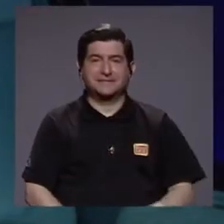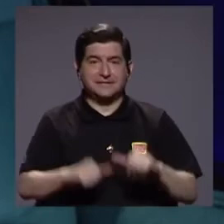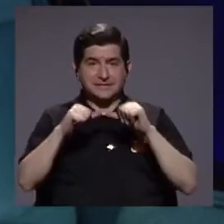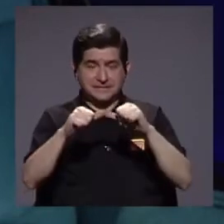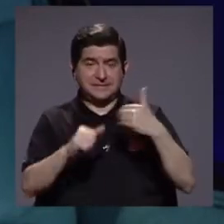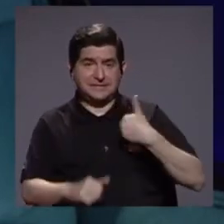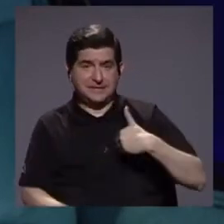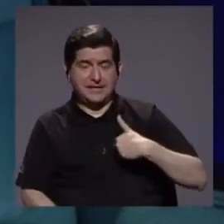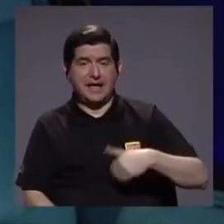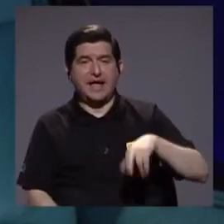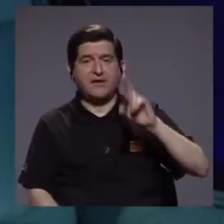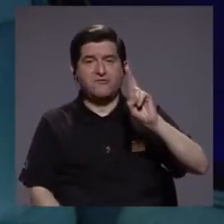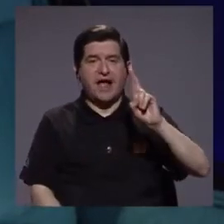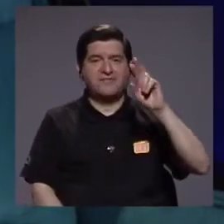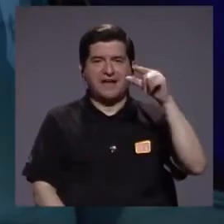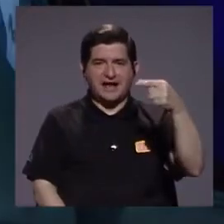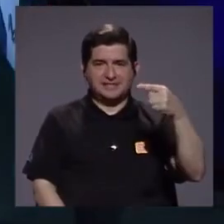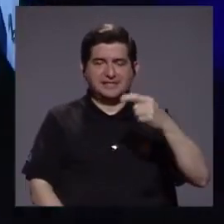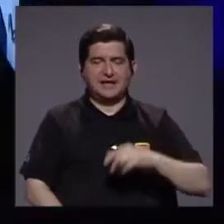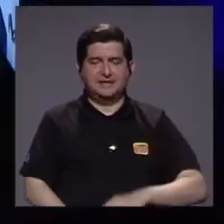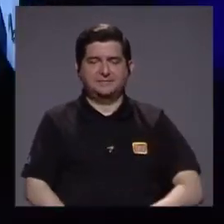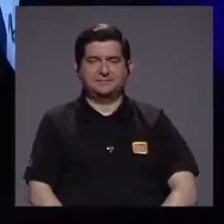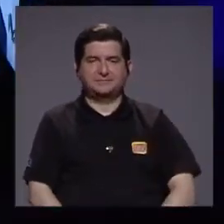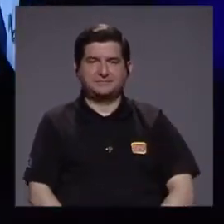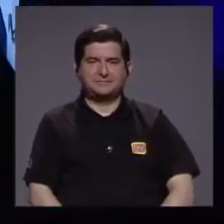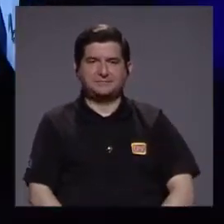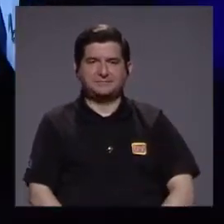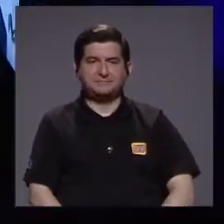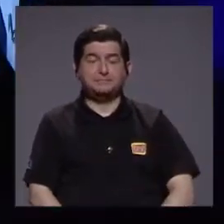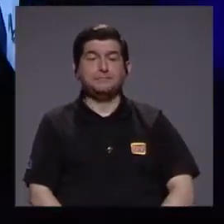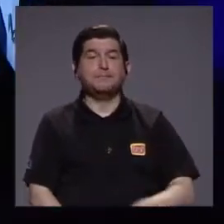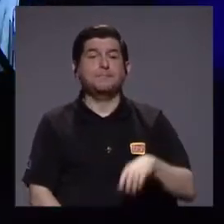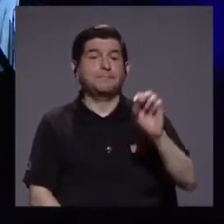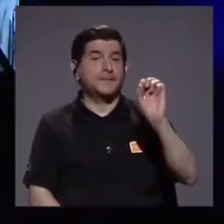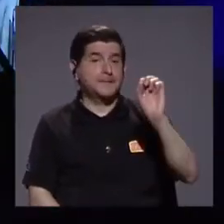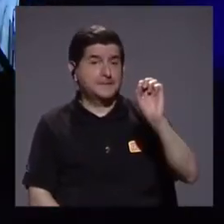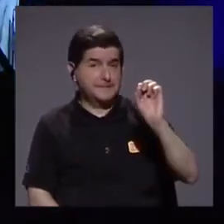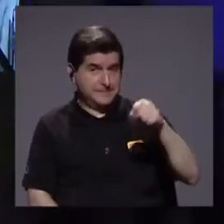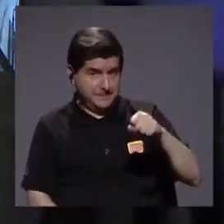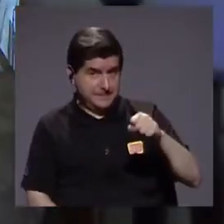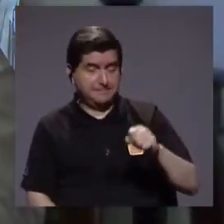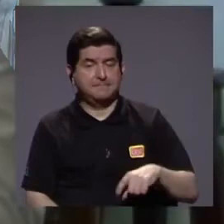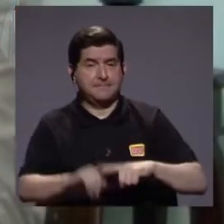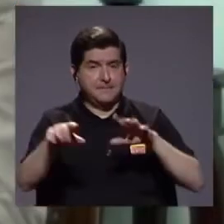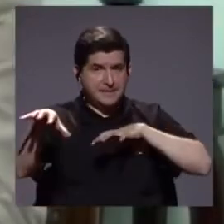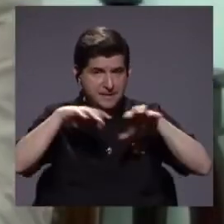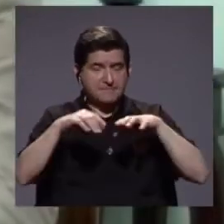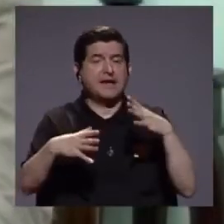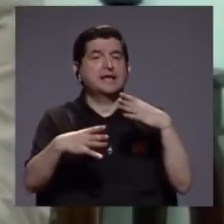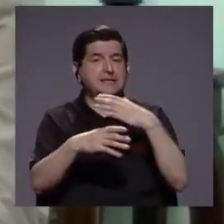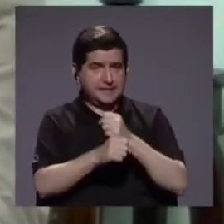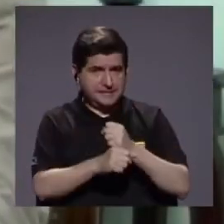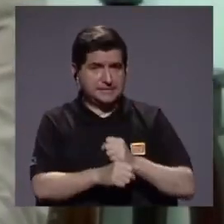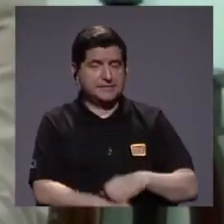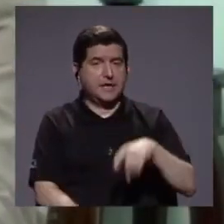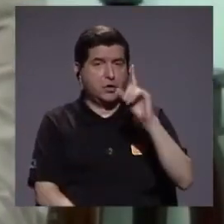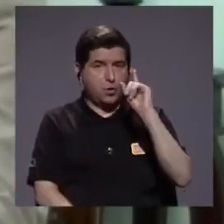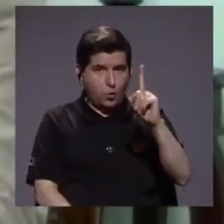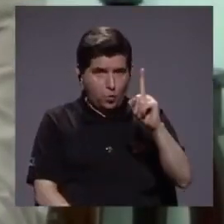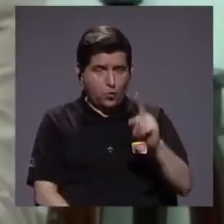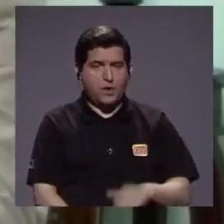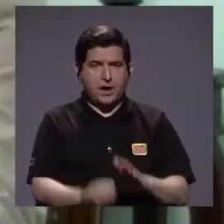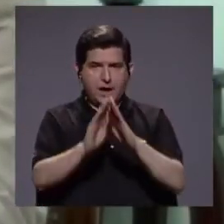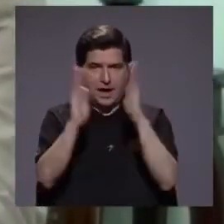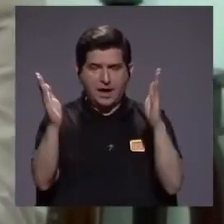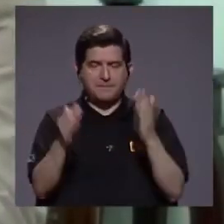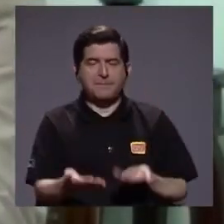con el señor Ralph García. Sí, me parece que hay varias acciones que emprender ahí. Una sería ampliar